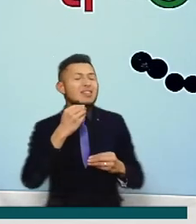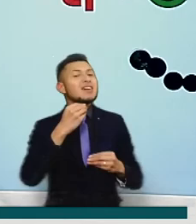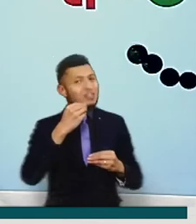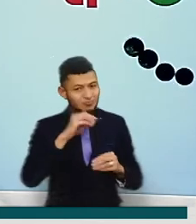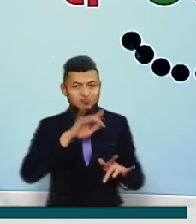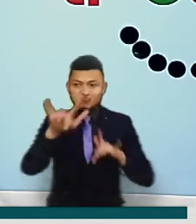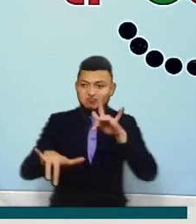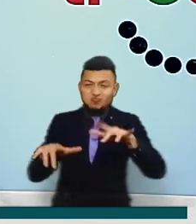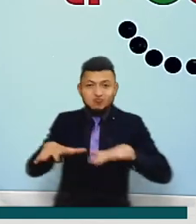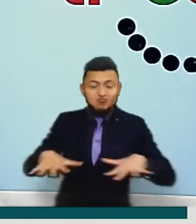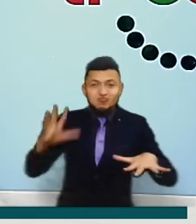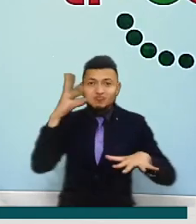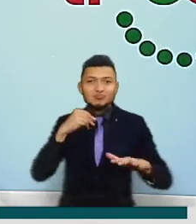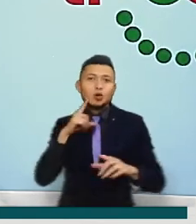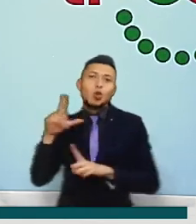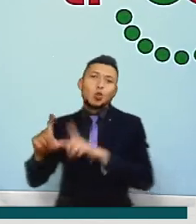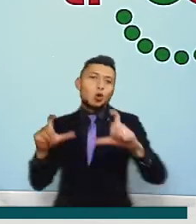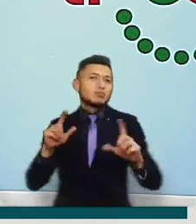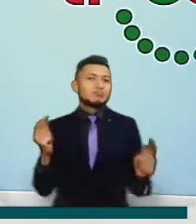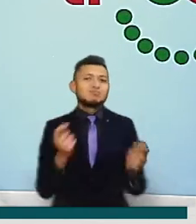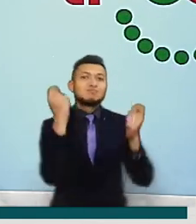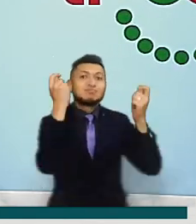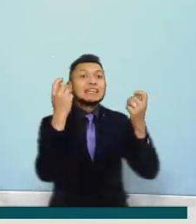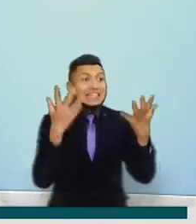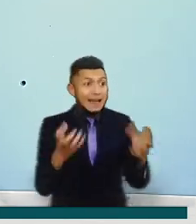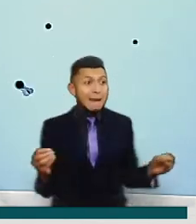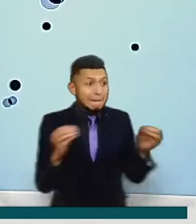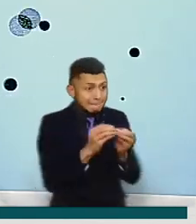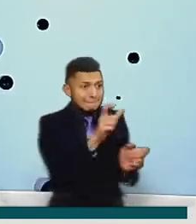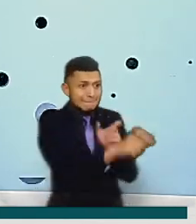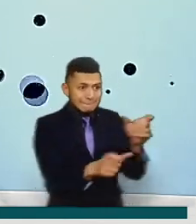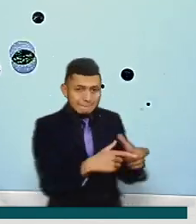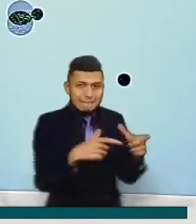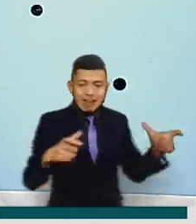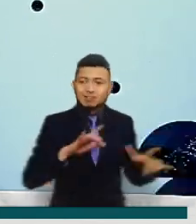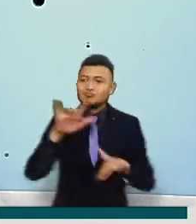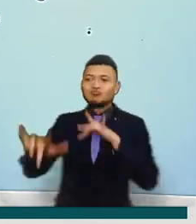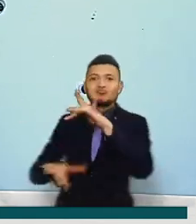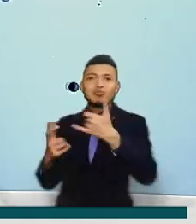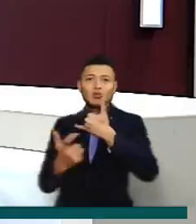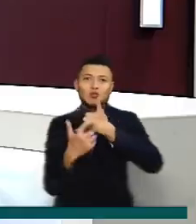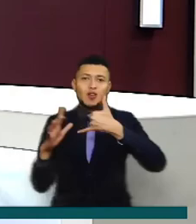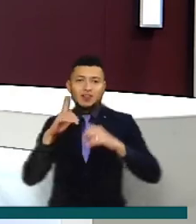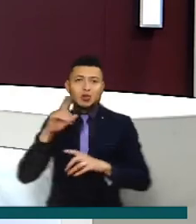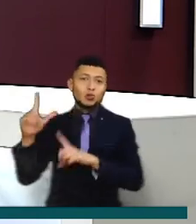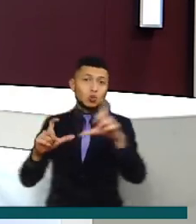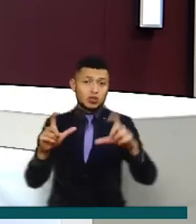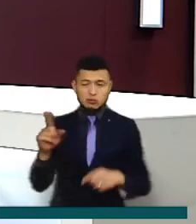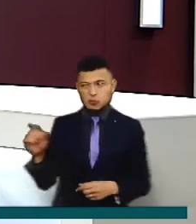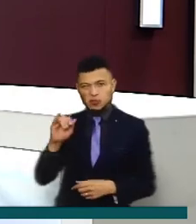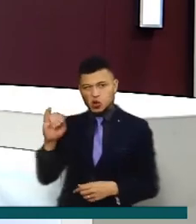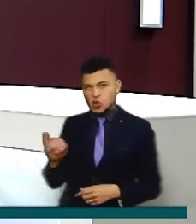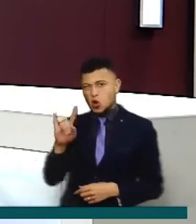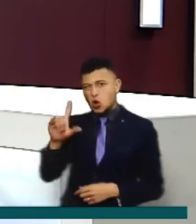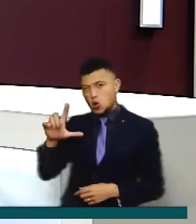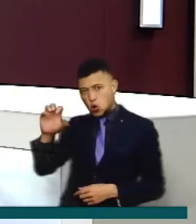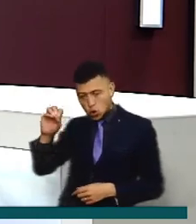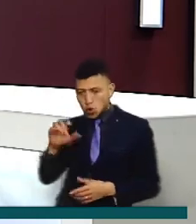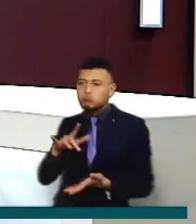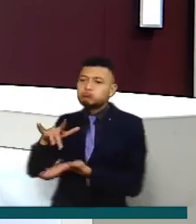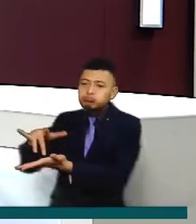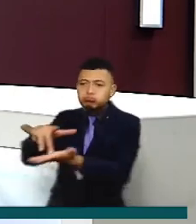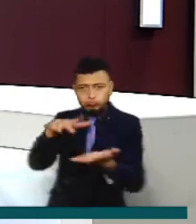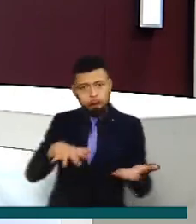comida y visita a mágicos lugares. Esperan que cada vez lleguen más turistas al Guaviare. Julio Ernesto Velázquez estuvo haciendo